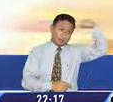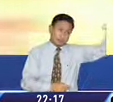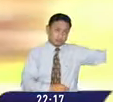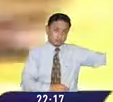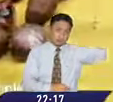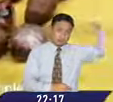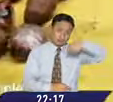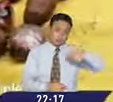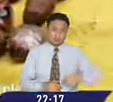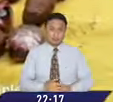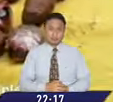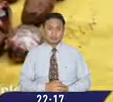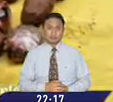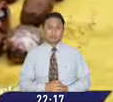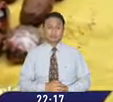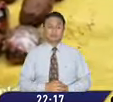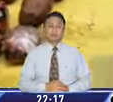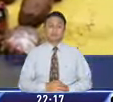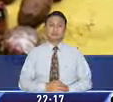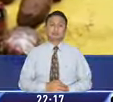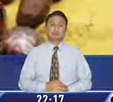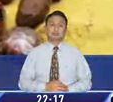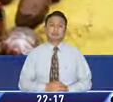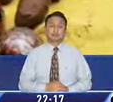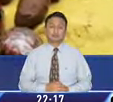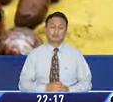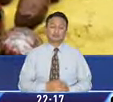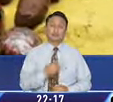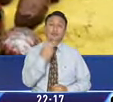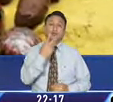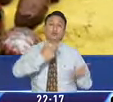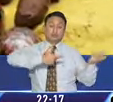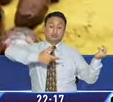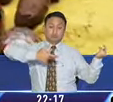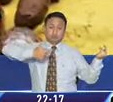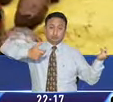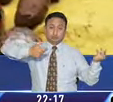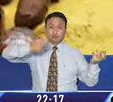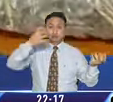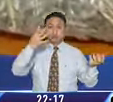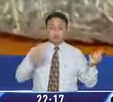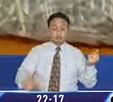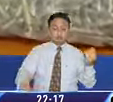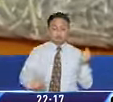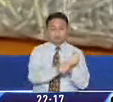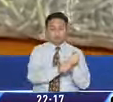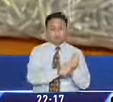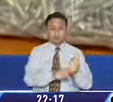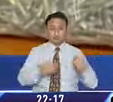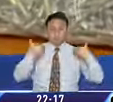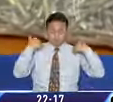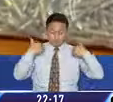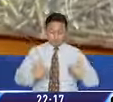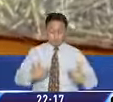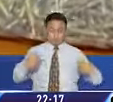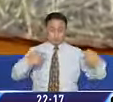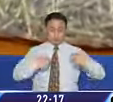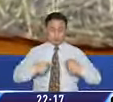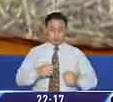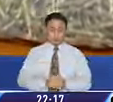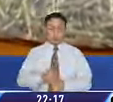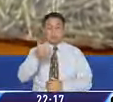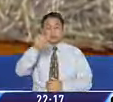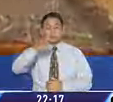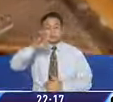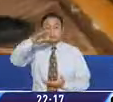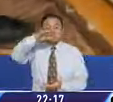Perú. 2 armas tipo fusil, 4 alimentadoras para fusil, 3 forros chaleco balísticos, 19